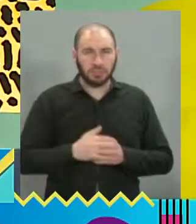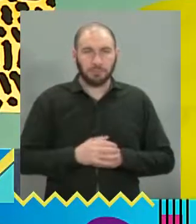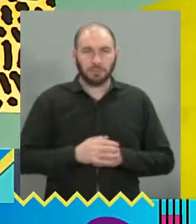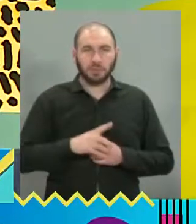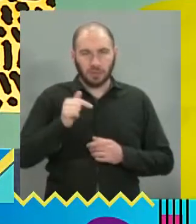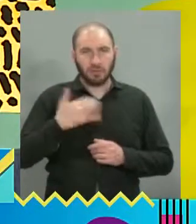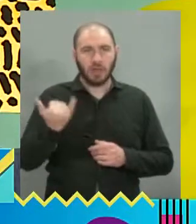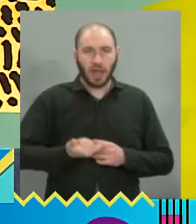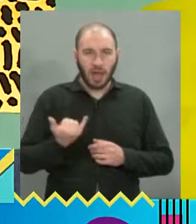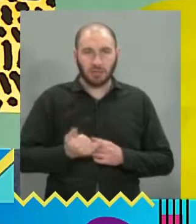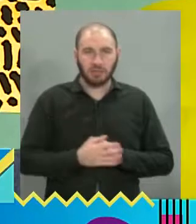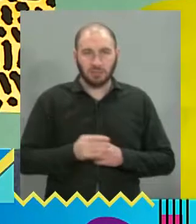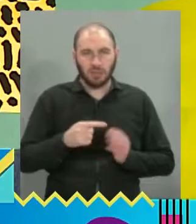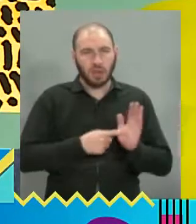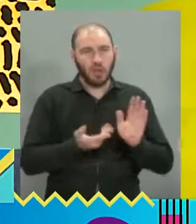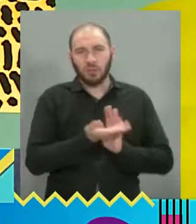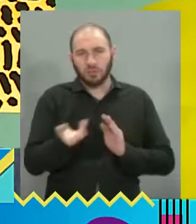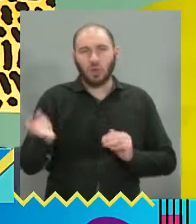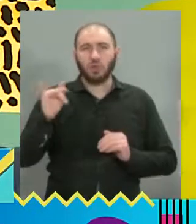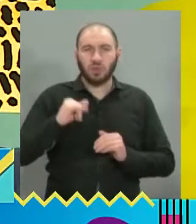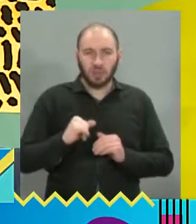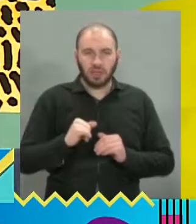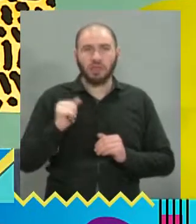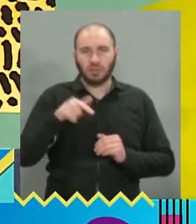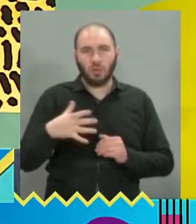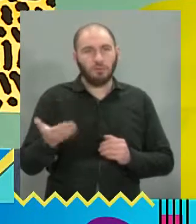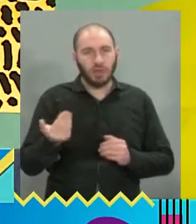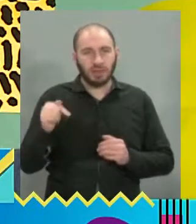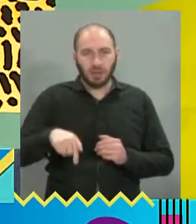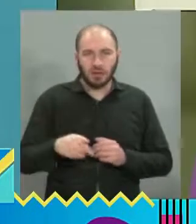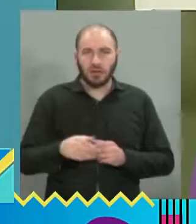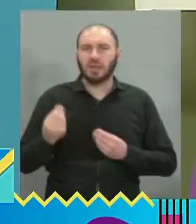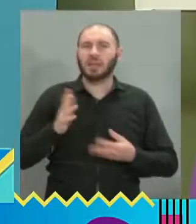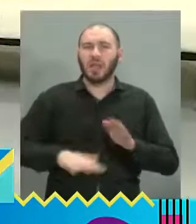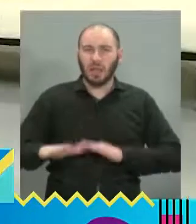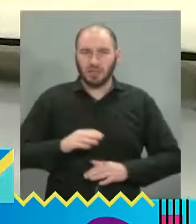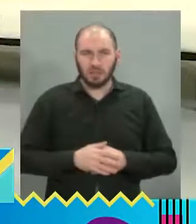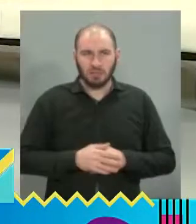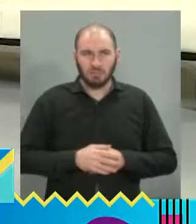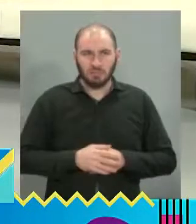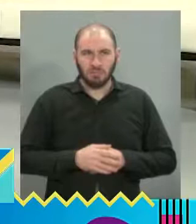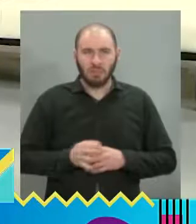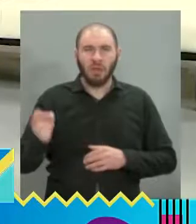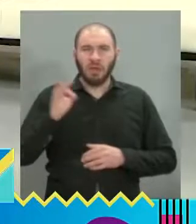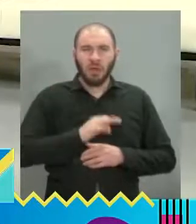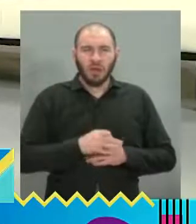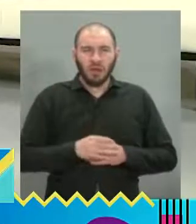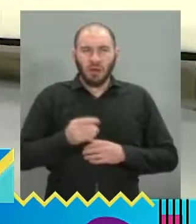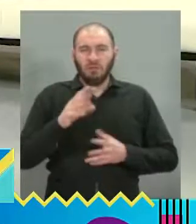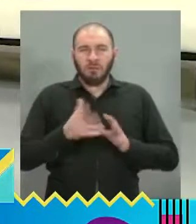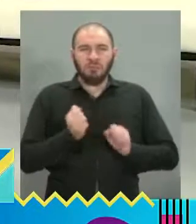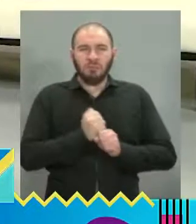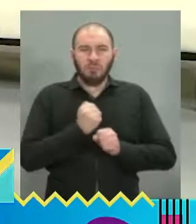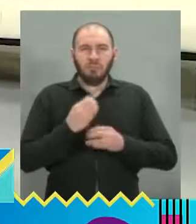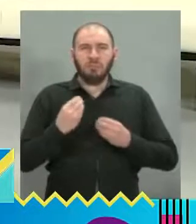eso existe y te lo hacen notar todos los días. Y eso es lo que está faltando hoy. ¿Y qué hay que hacer? ¿Desde dónde hay que trabajar